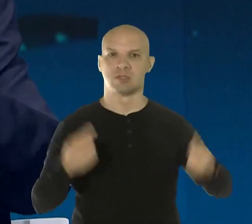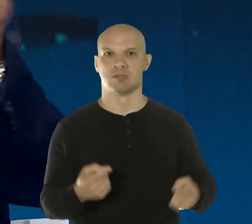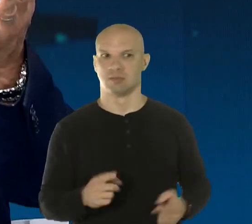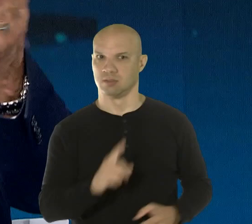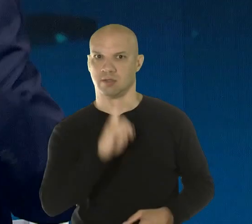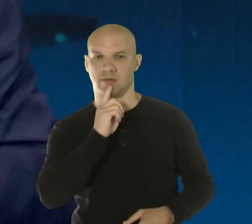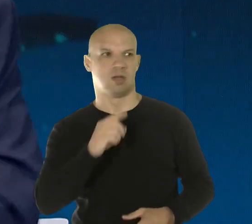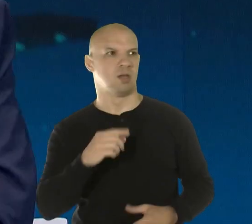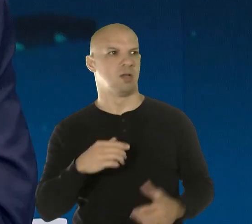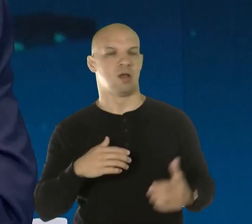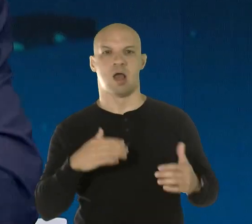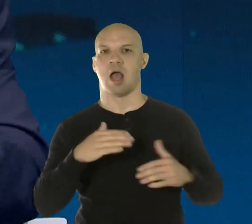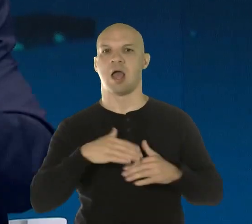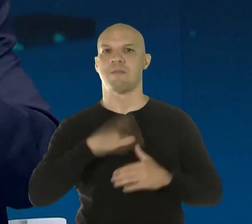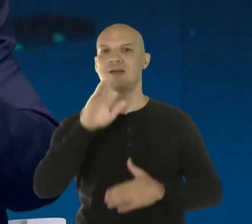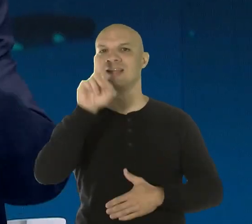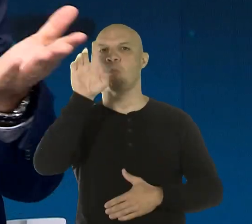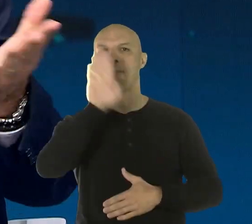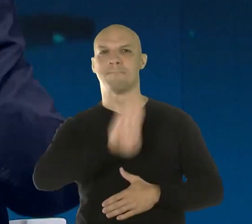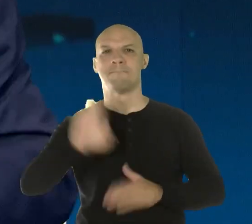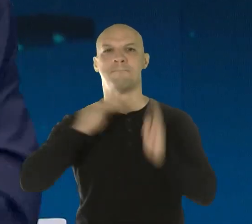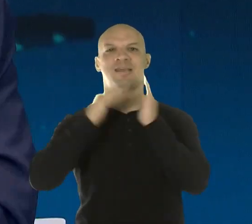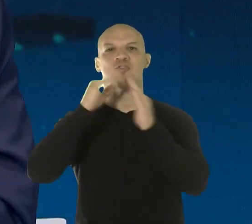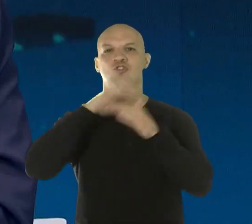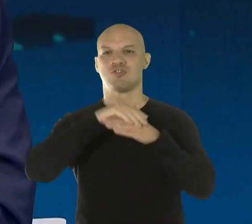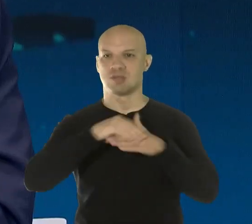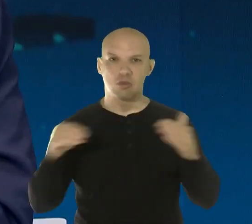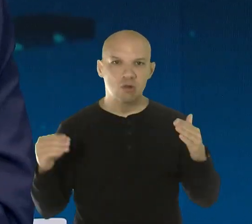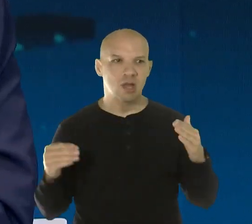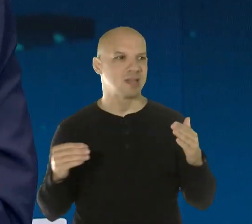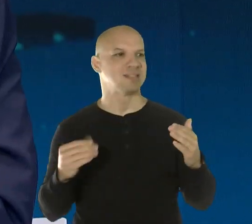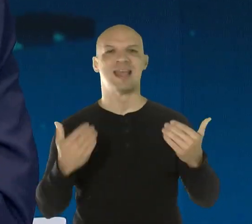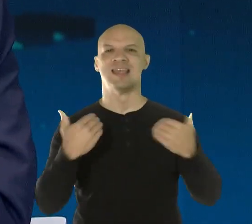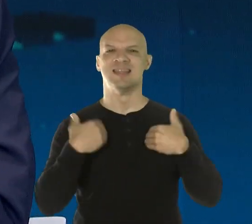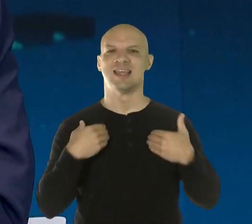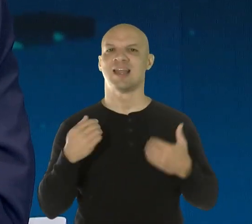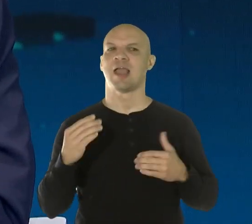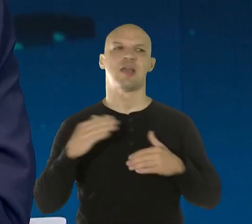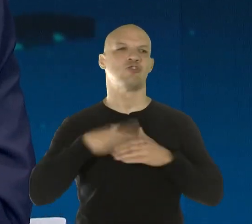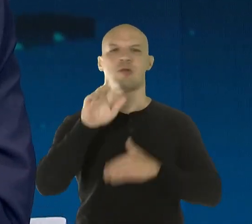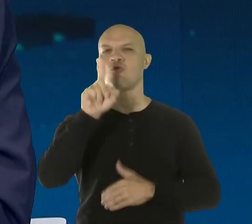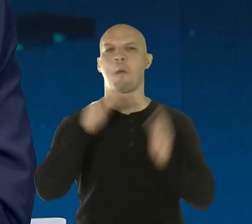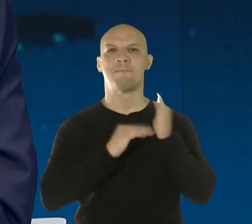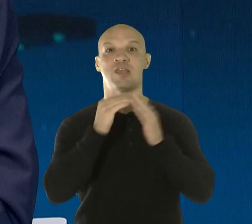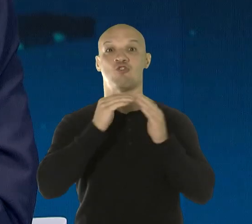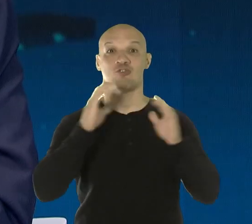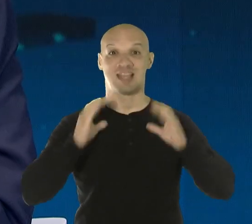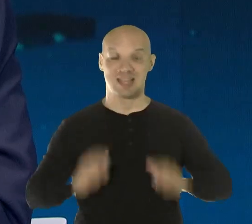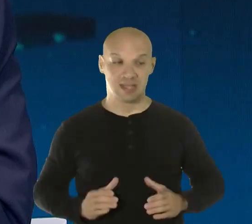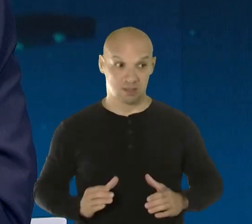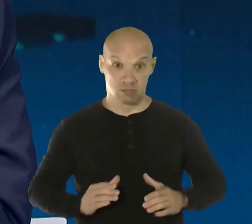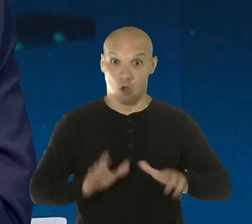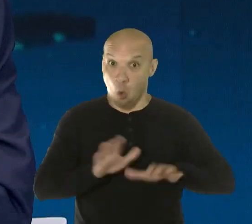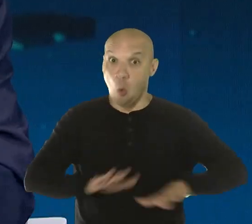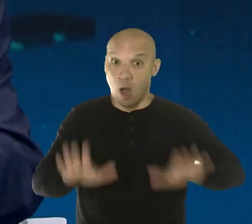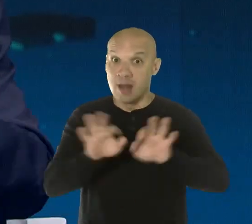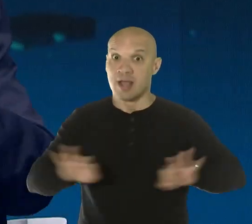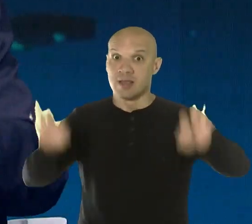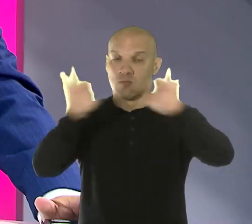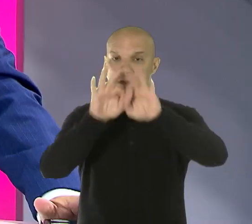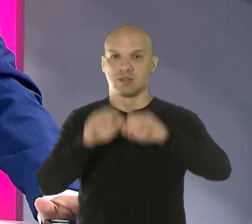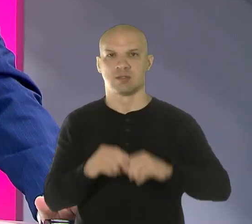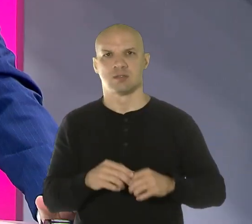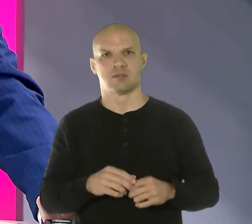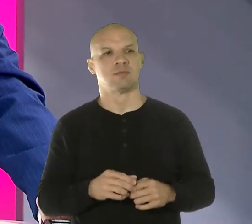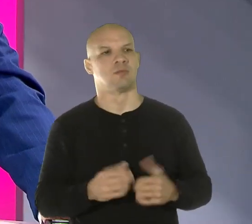Hay más de $1 billón en activos, atienden más de 1 millón de personas. O sea, es un segmento bien importante. ¿Hay algún